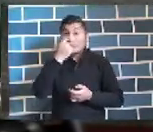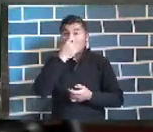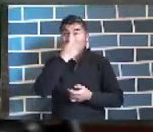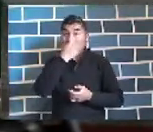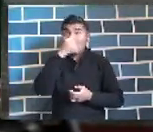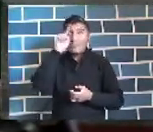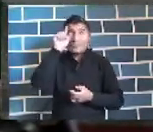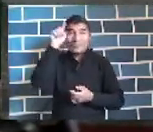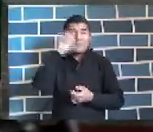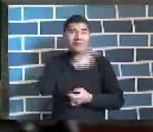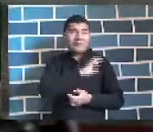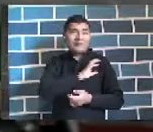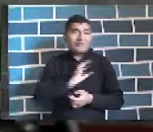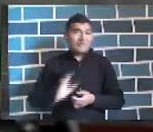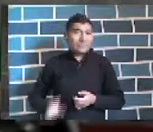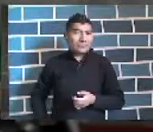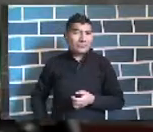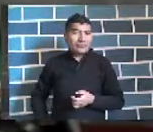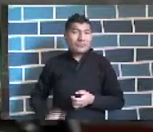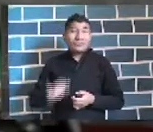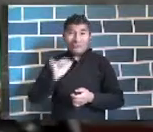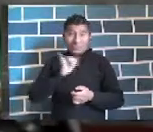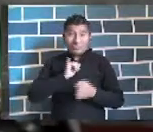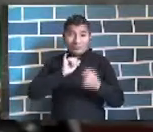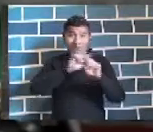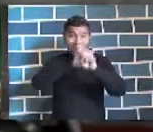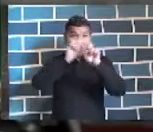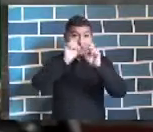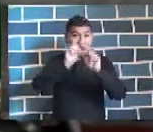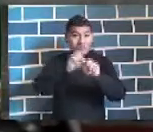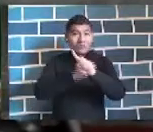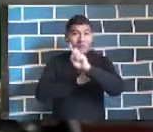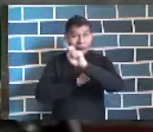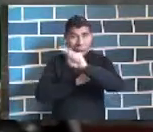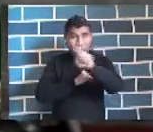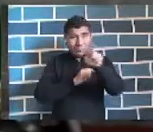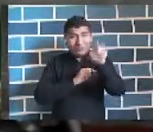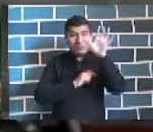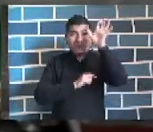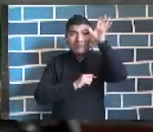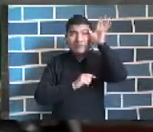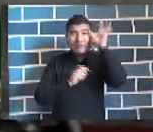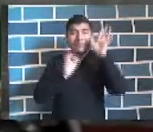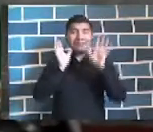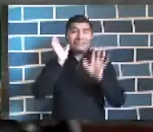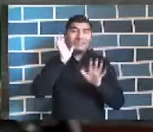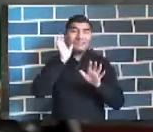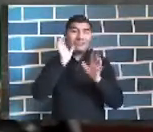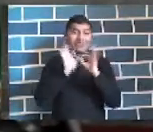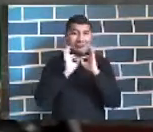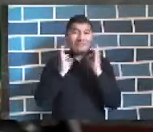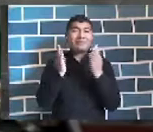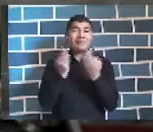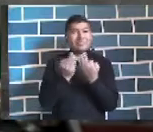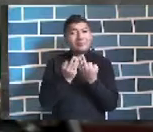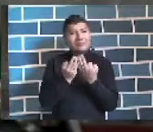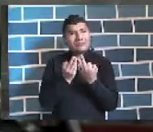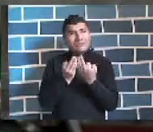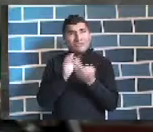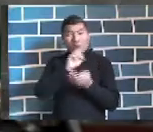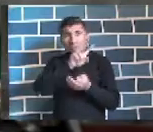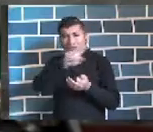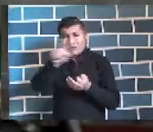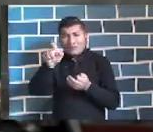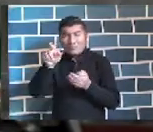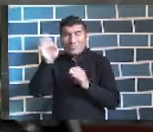en Cristo. Y les pregunto a ustedes, padres y madres de familia, ¿se